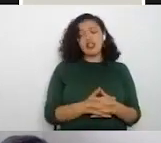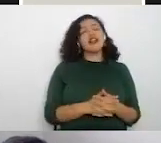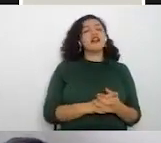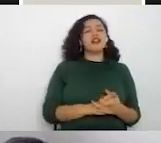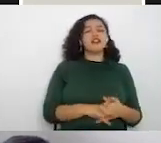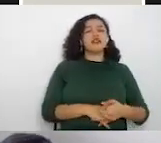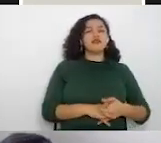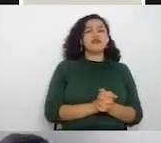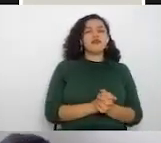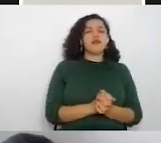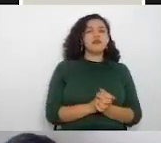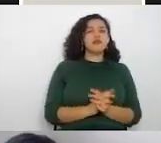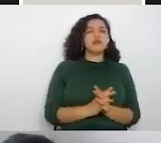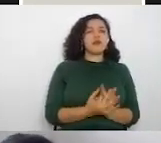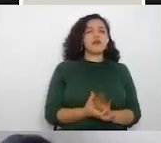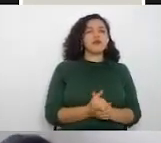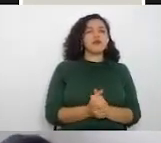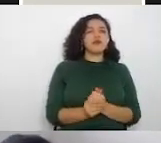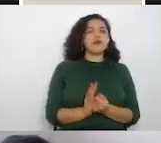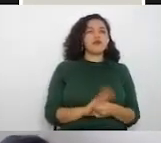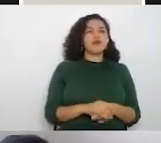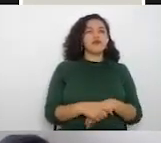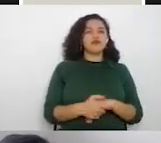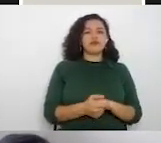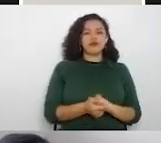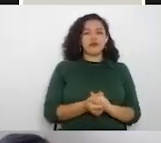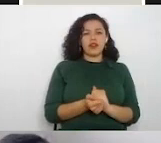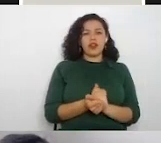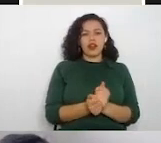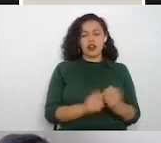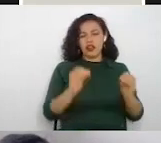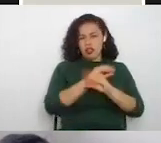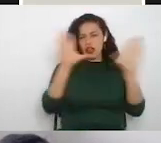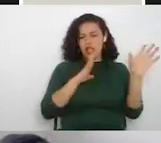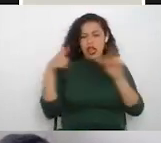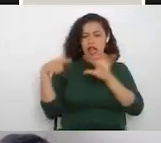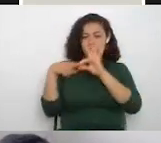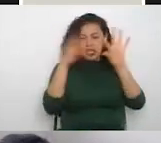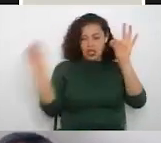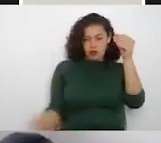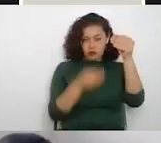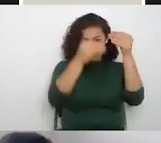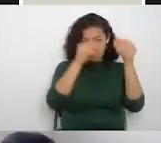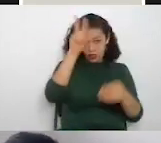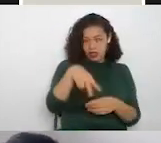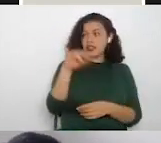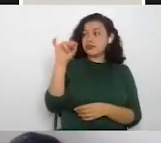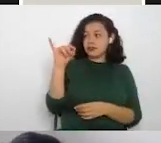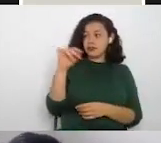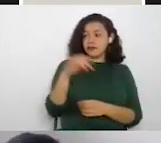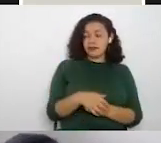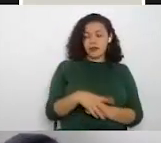solamente que, pues, bueno, obviamente van a incluir esta guía, ¿verdad? Así es.